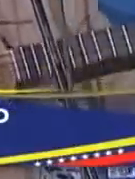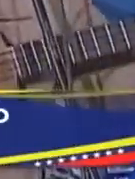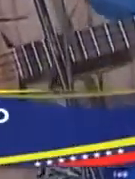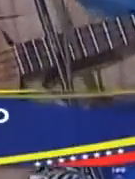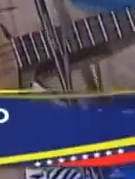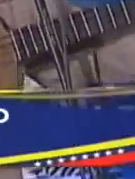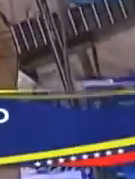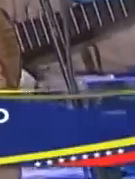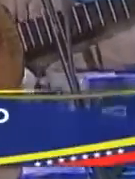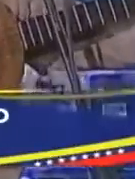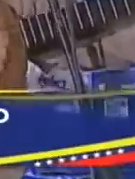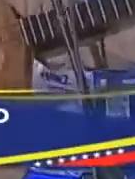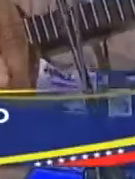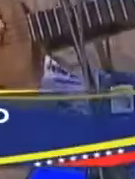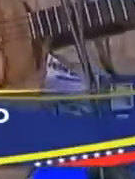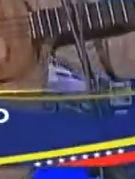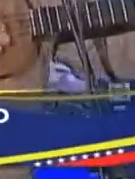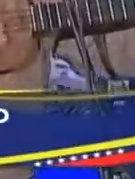vámonos pa' allá,